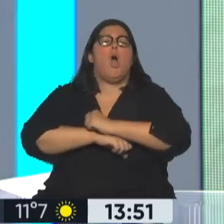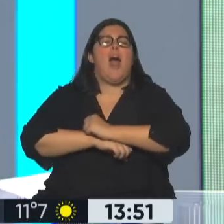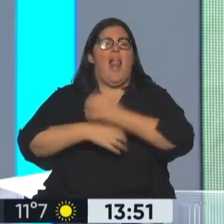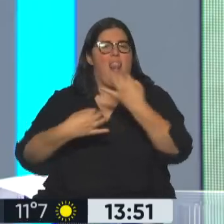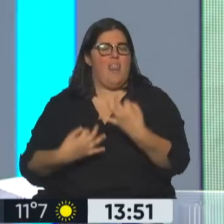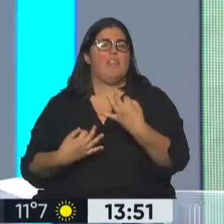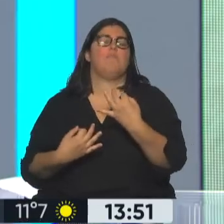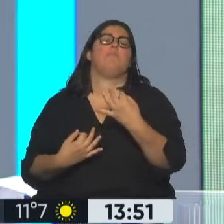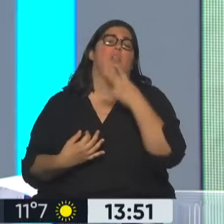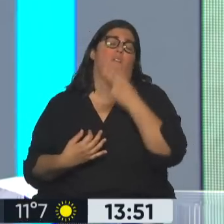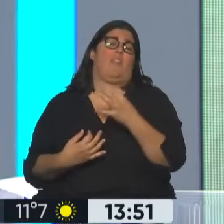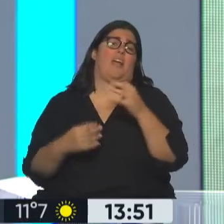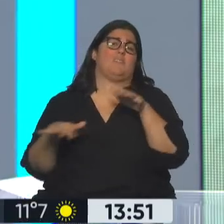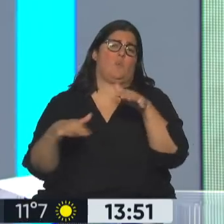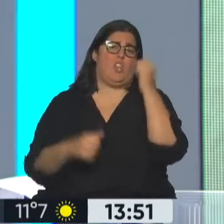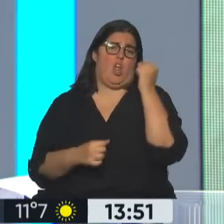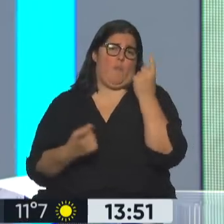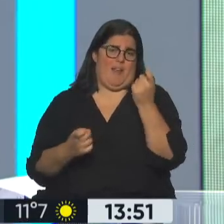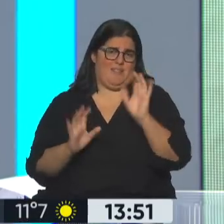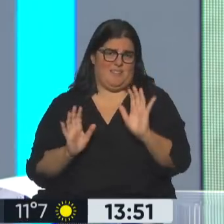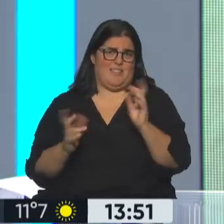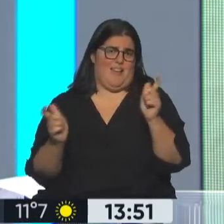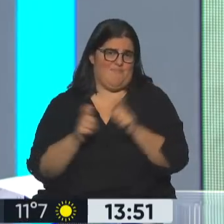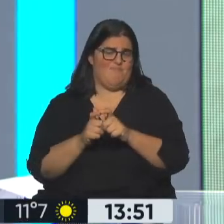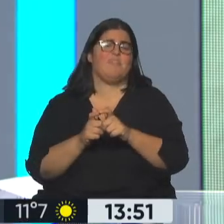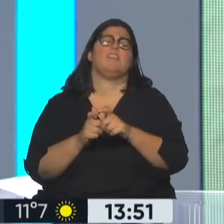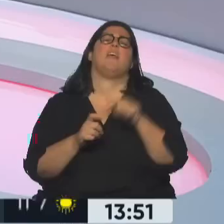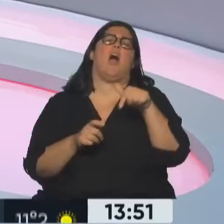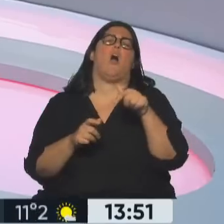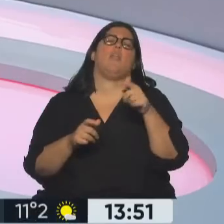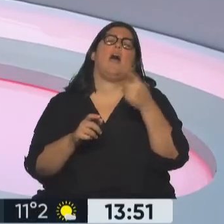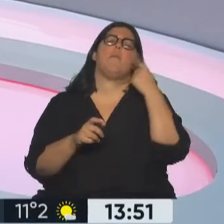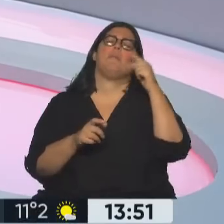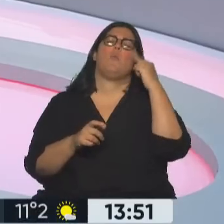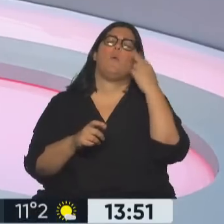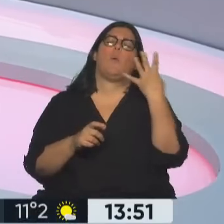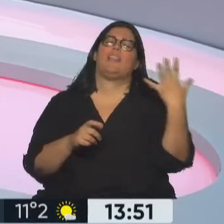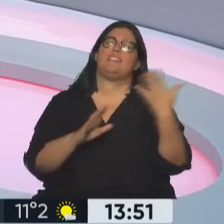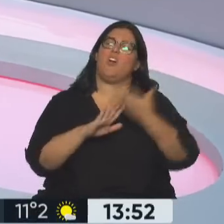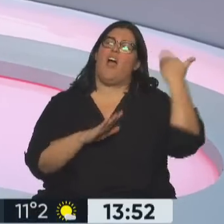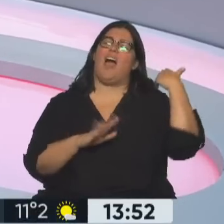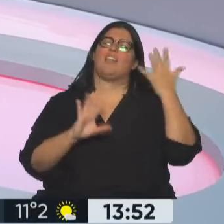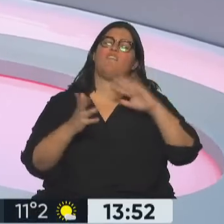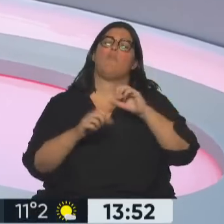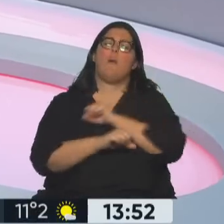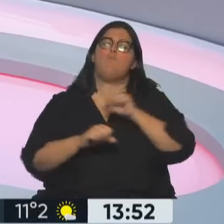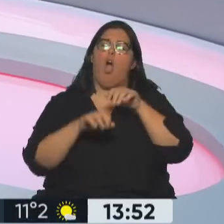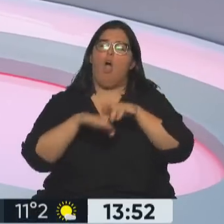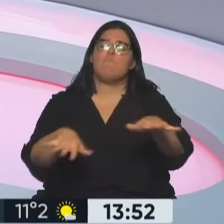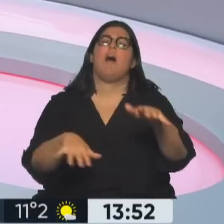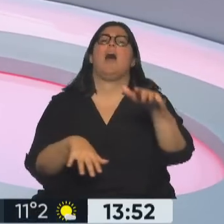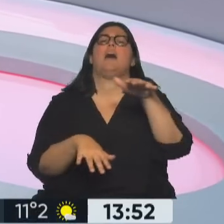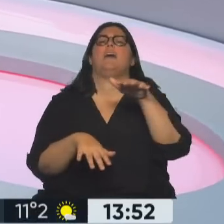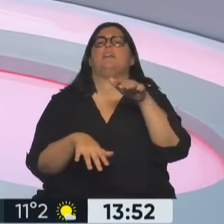todo en este mundo de hoy, con valores sustancialmente distintos a los de 1945, cuando se tiró la bomba, sin que eso le quite gravedad